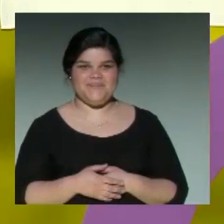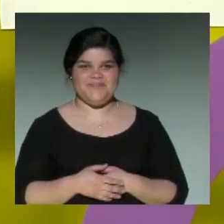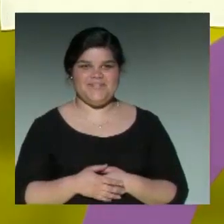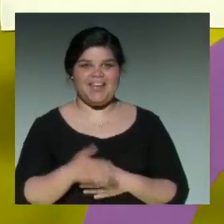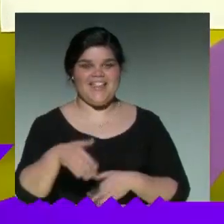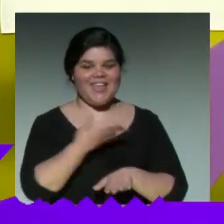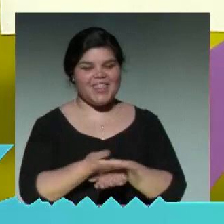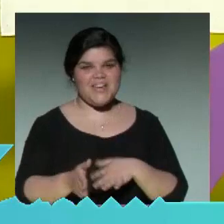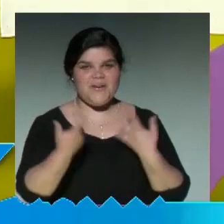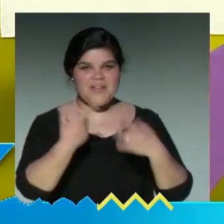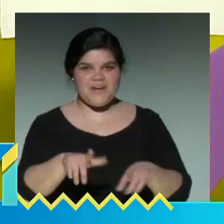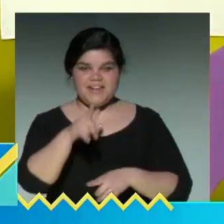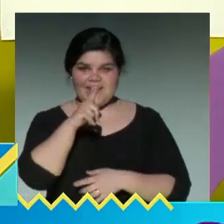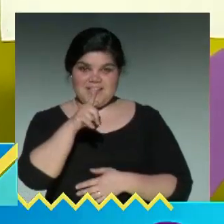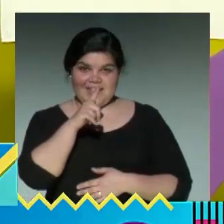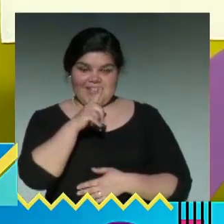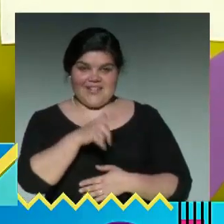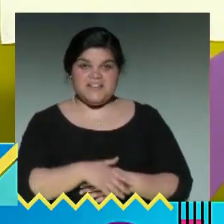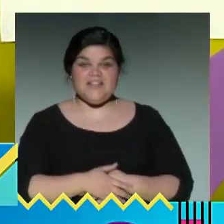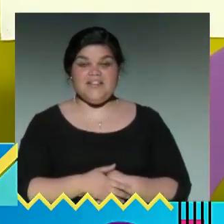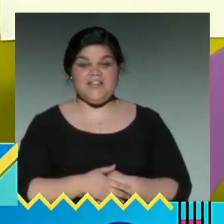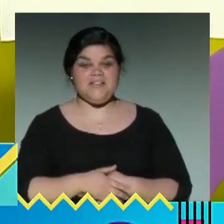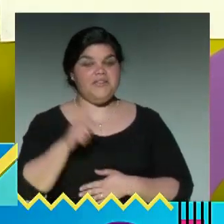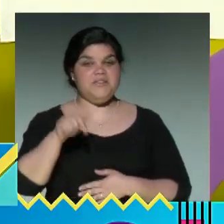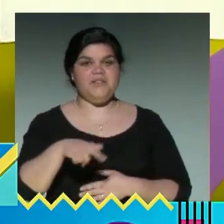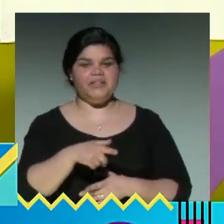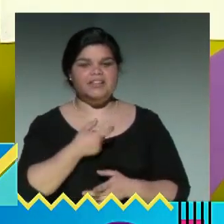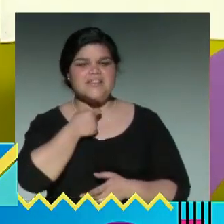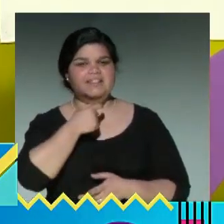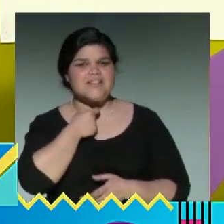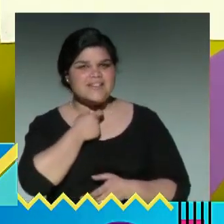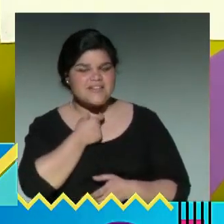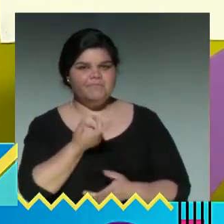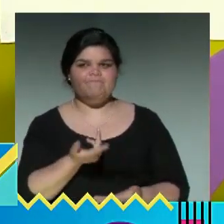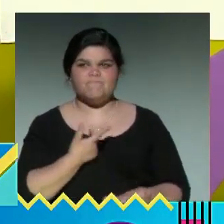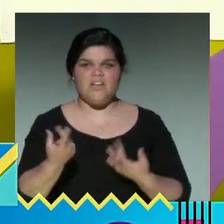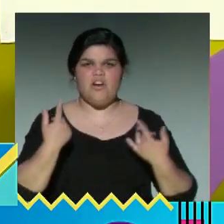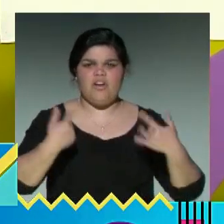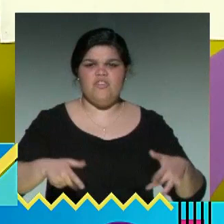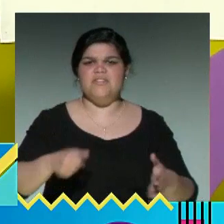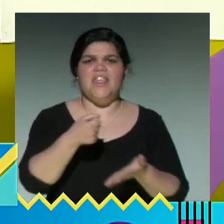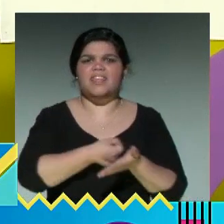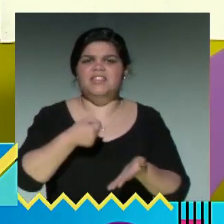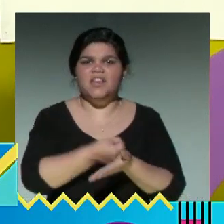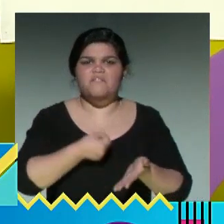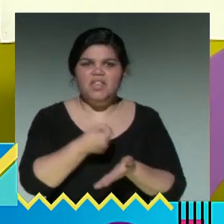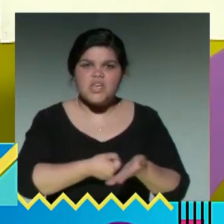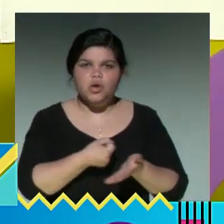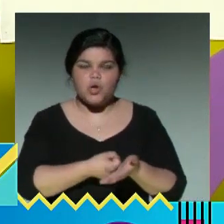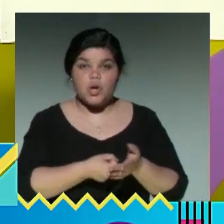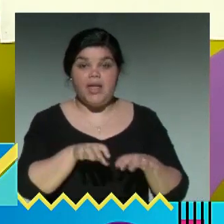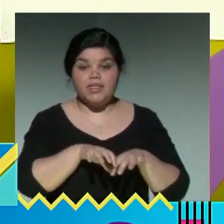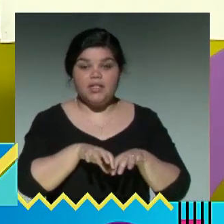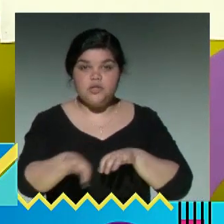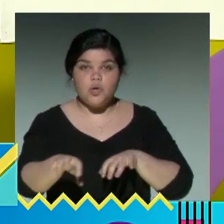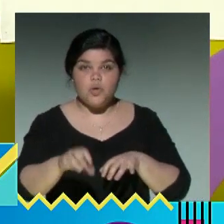Seguimos en distintos parecidos y seguimos intentando darle respuesta a esa complejidad y esos desafíos que se presentan en la extensión rural,